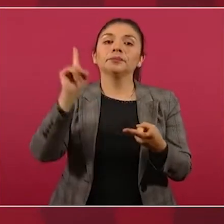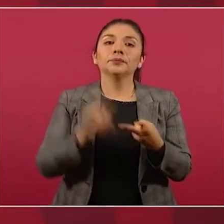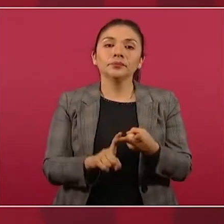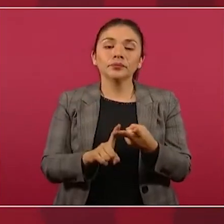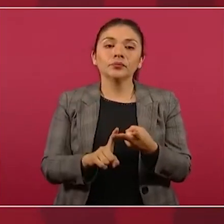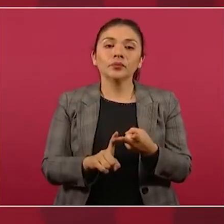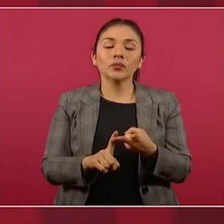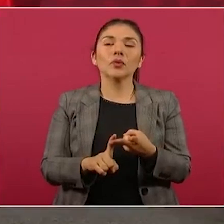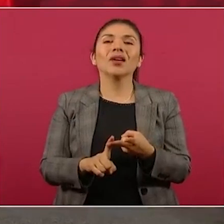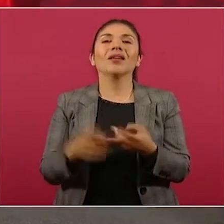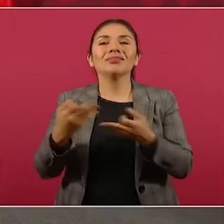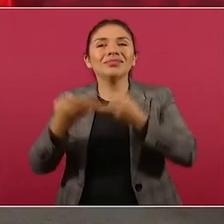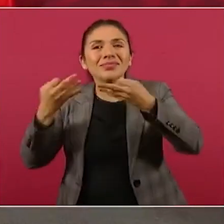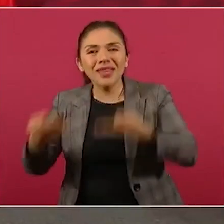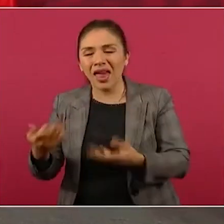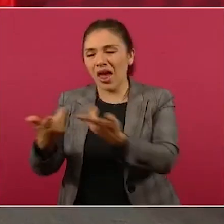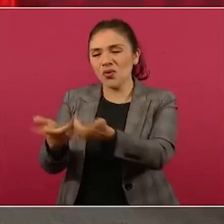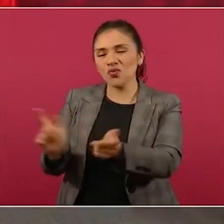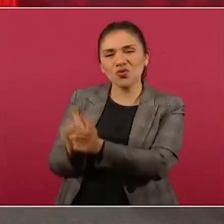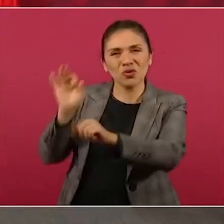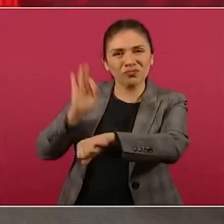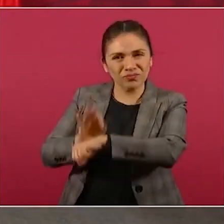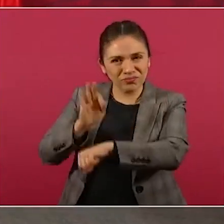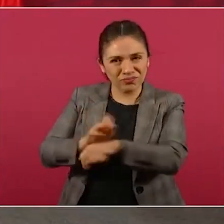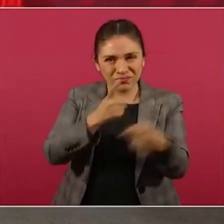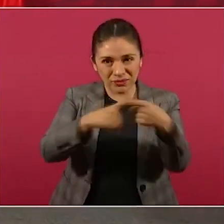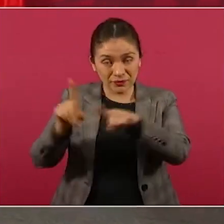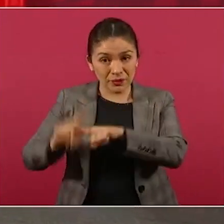los núcleos agrarios, o sea,